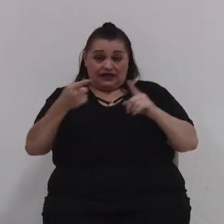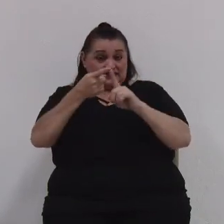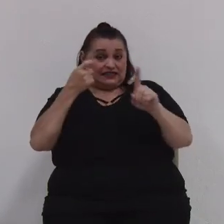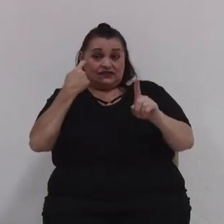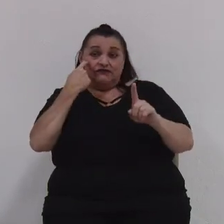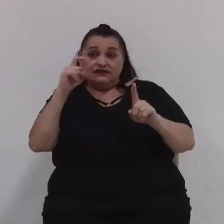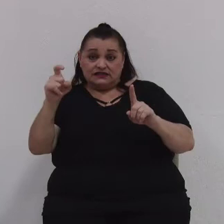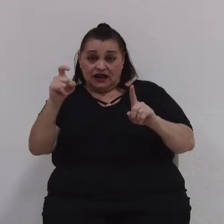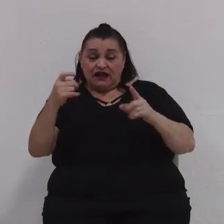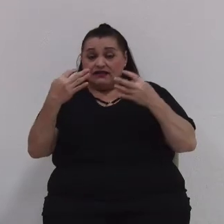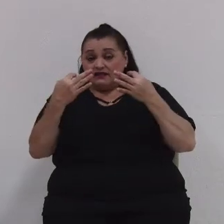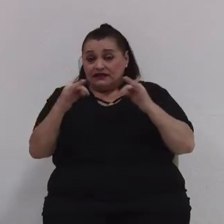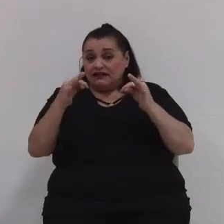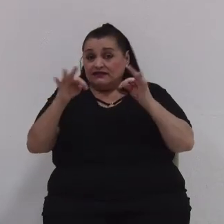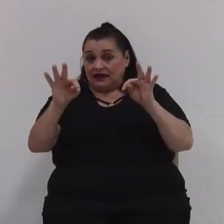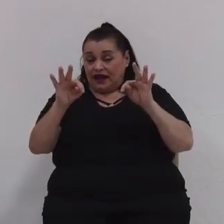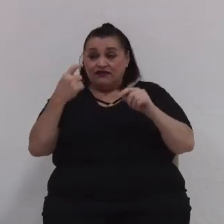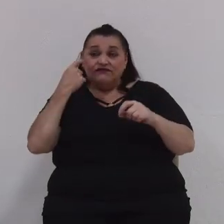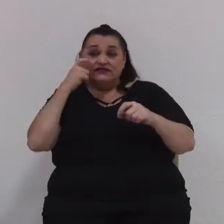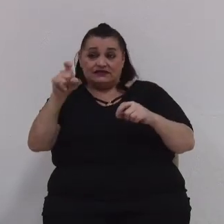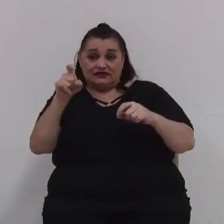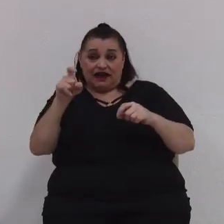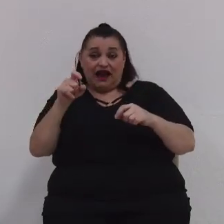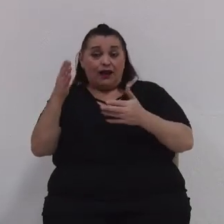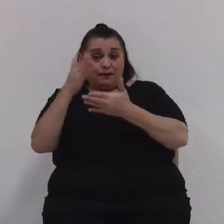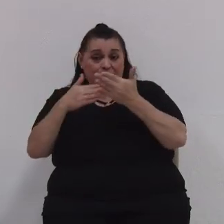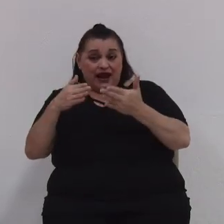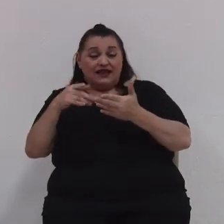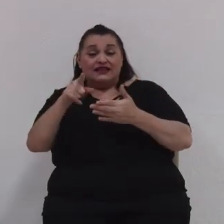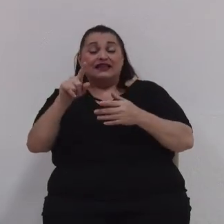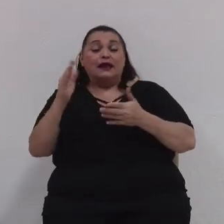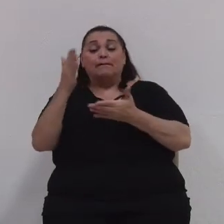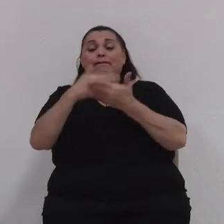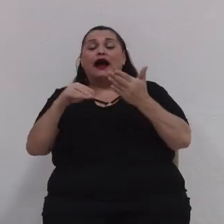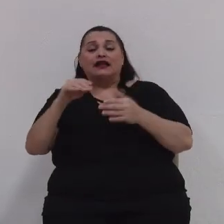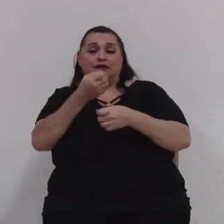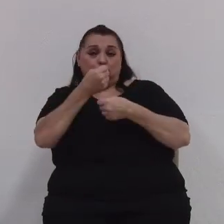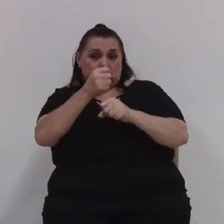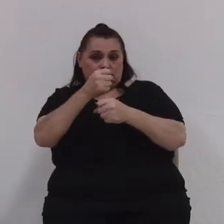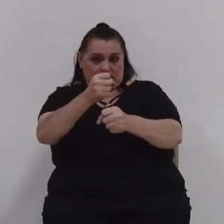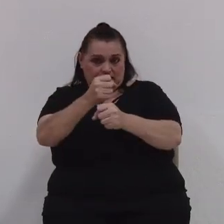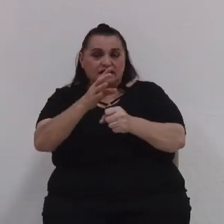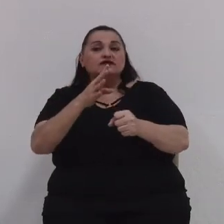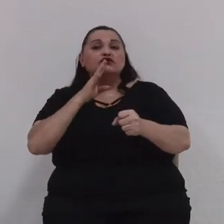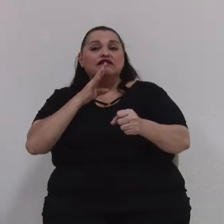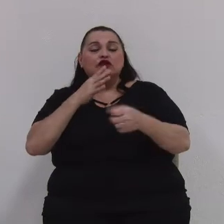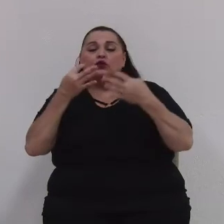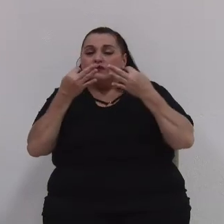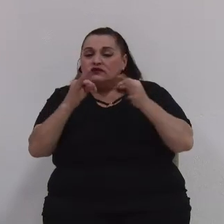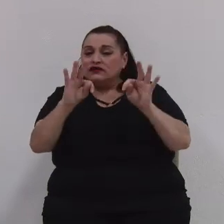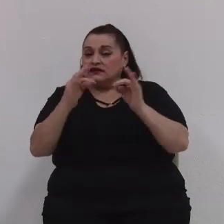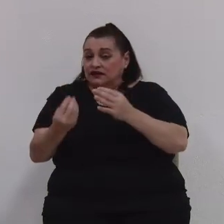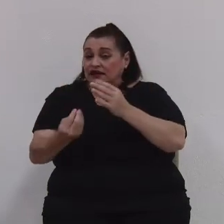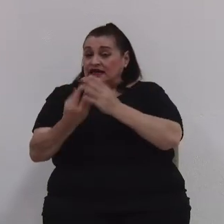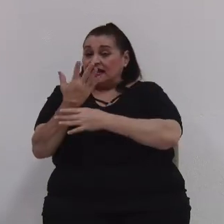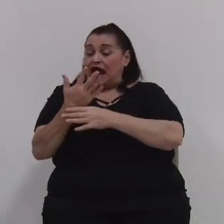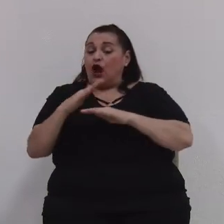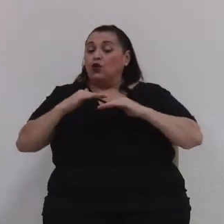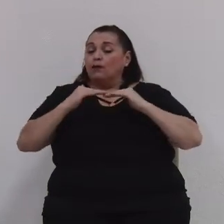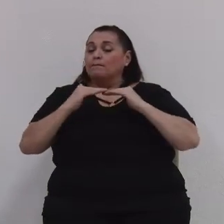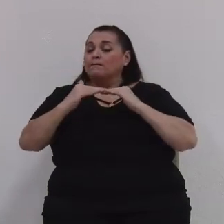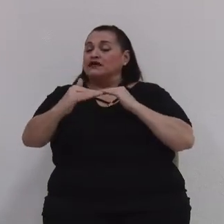fiscal tratar, y lo fiscal incluso estoy hablando en la parte de los gobiernos locales, tratar de crear un piso